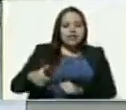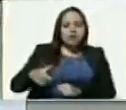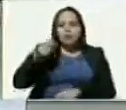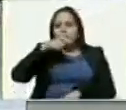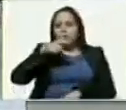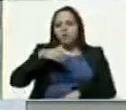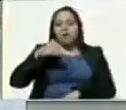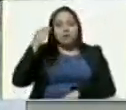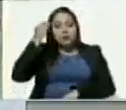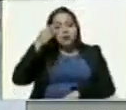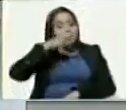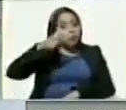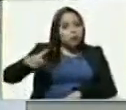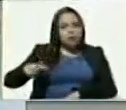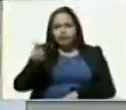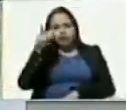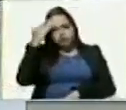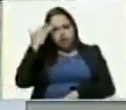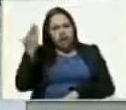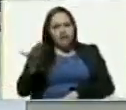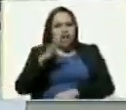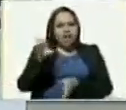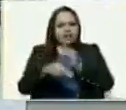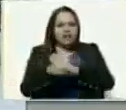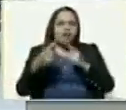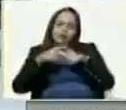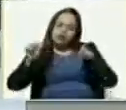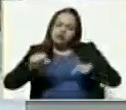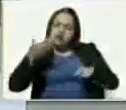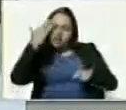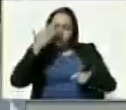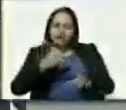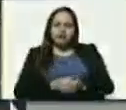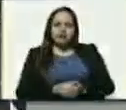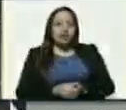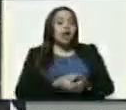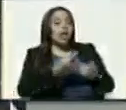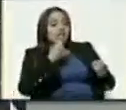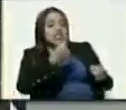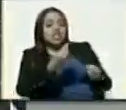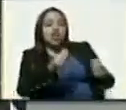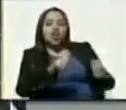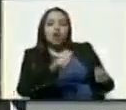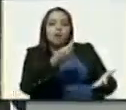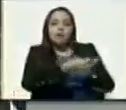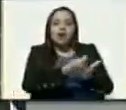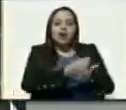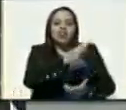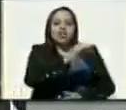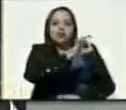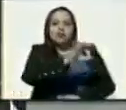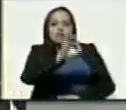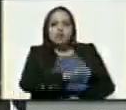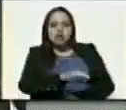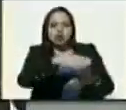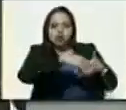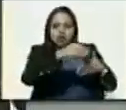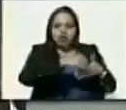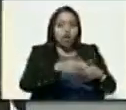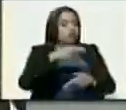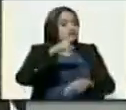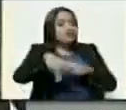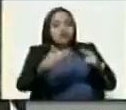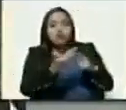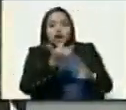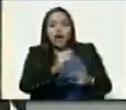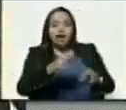para entender las cosas. Para adaptarse. Fíjese, por acá dice, ¿cómo pagamos un 3% en divisas si nunca hay cambio en